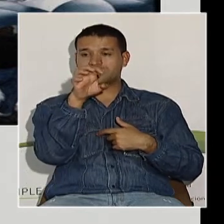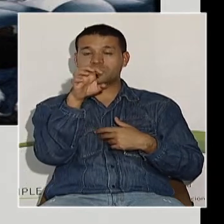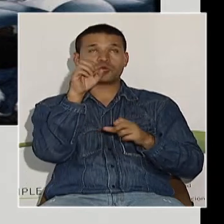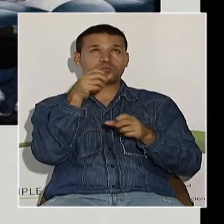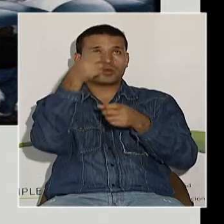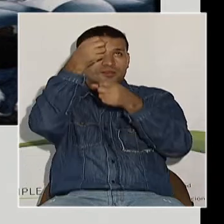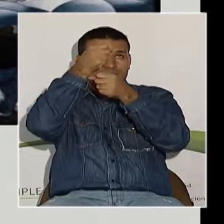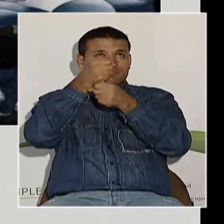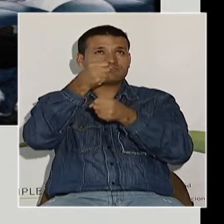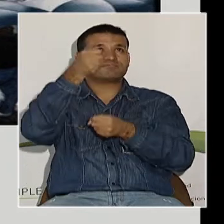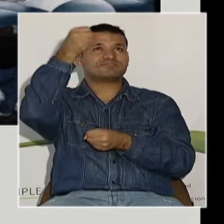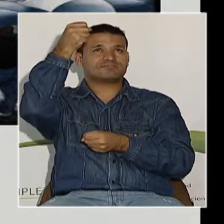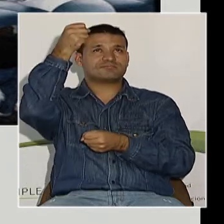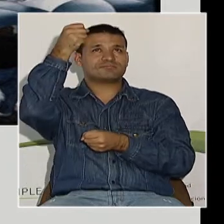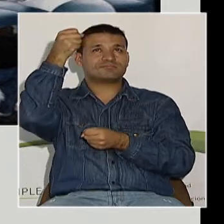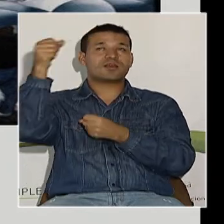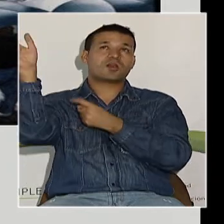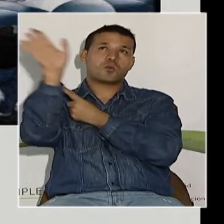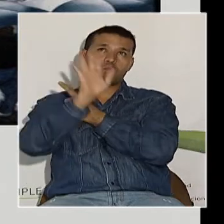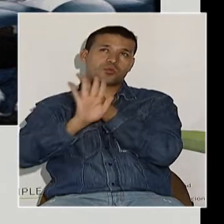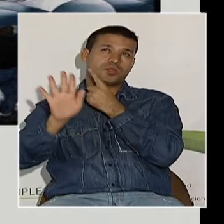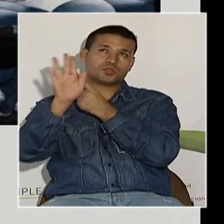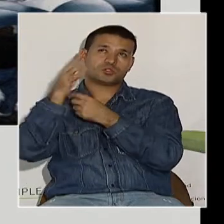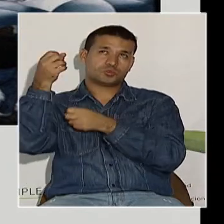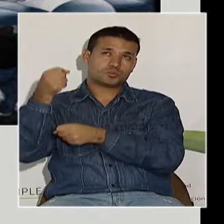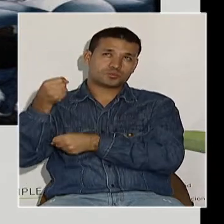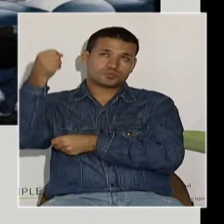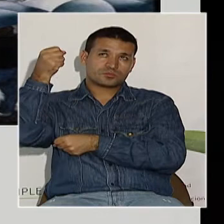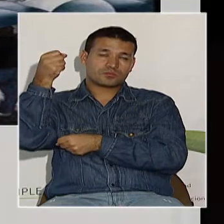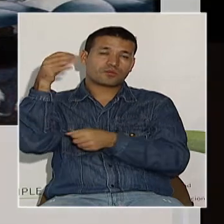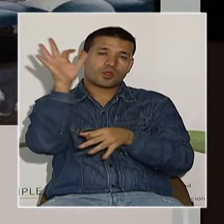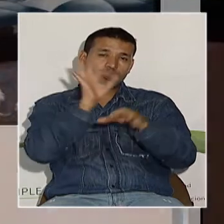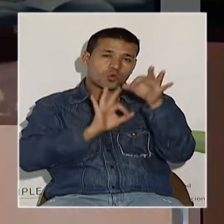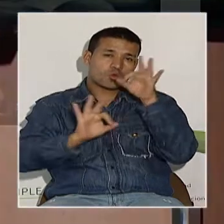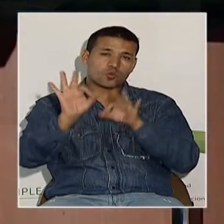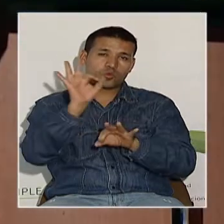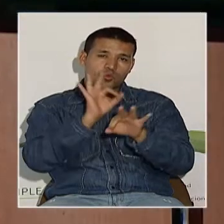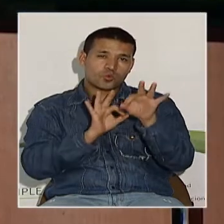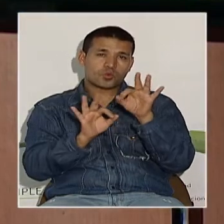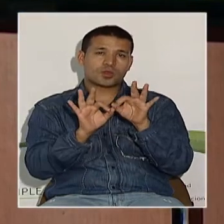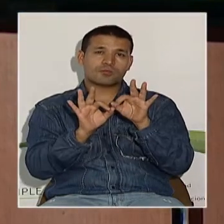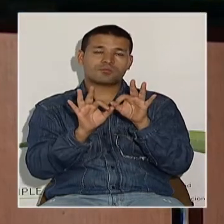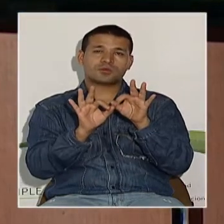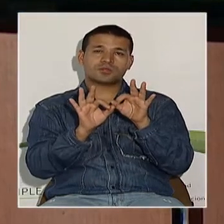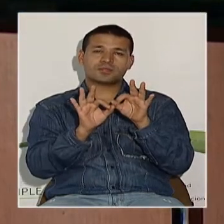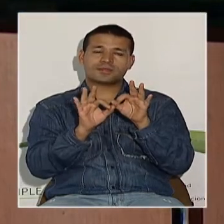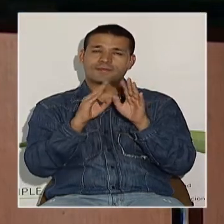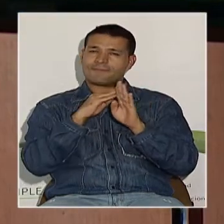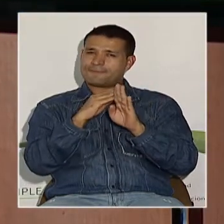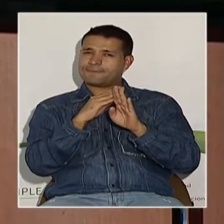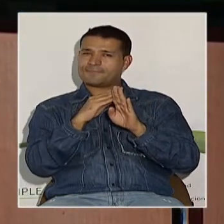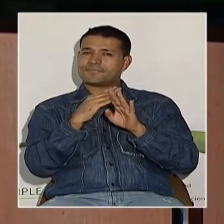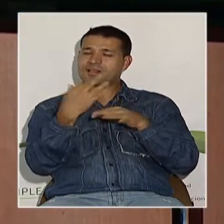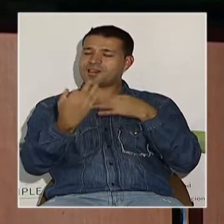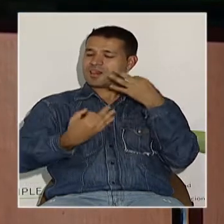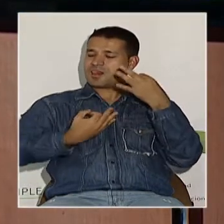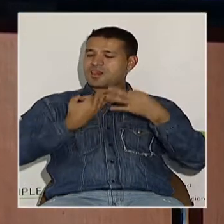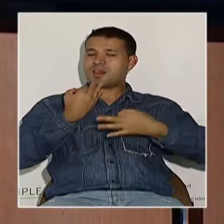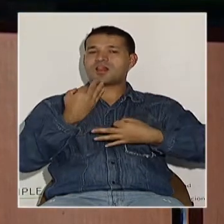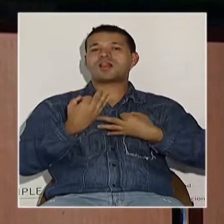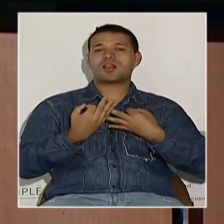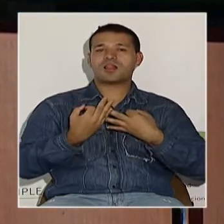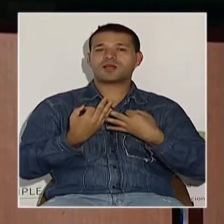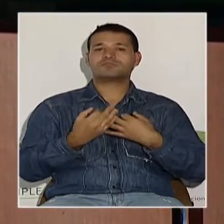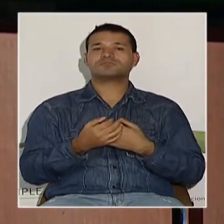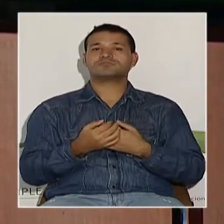sombrillas. Protejámonos, cuidémonos, hagamos lo que hacen todos. Hay veces, si